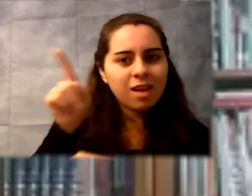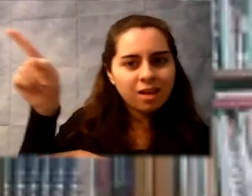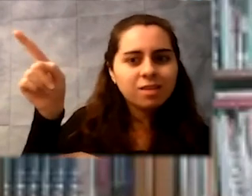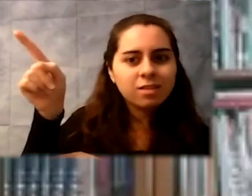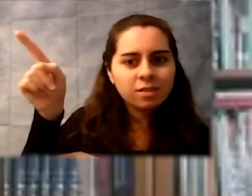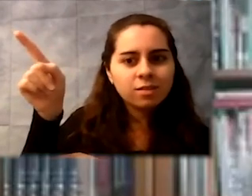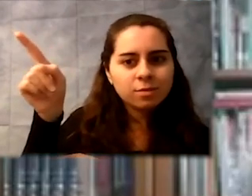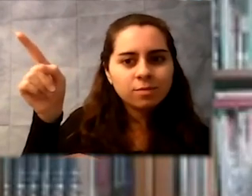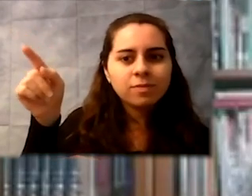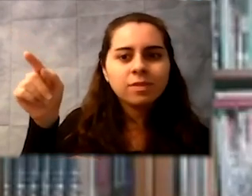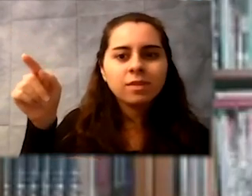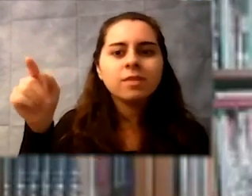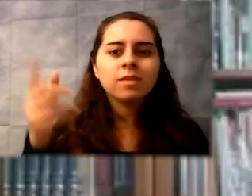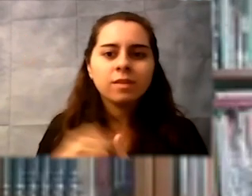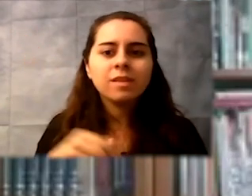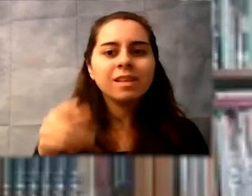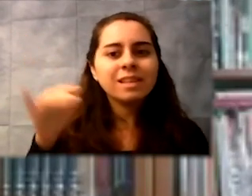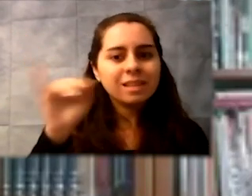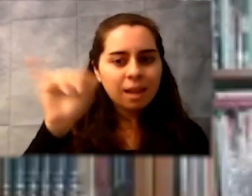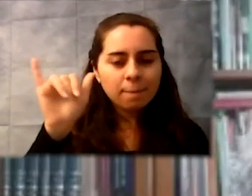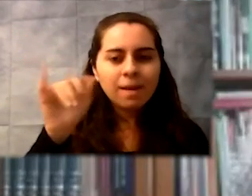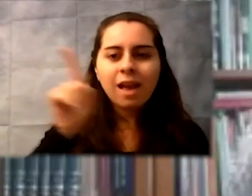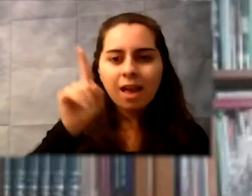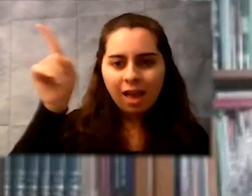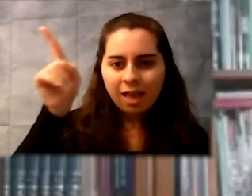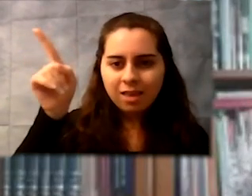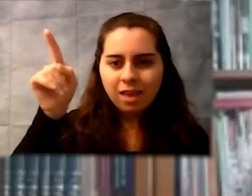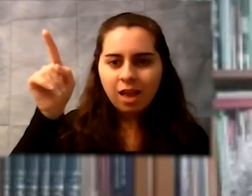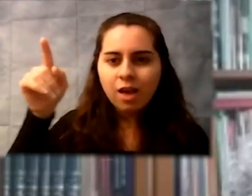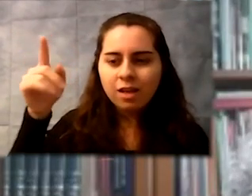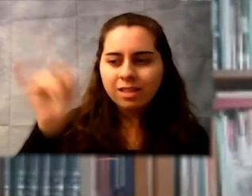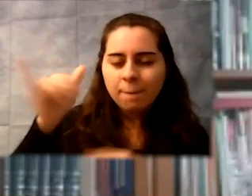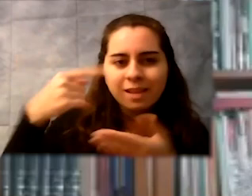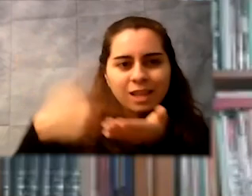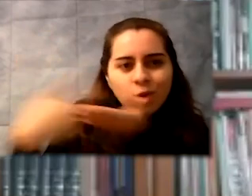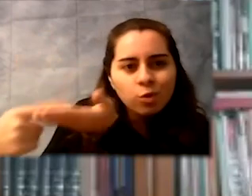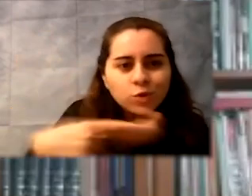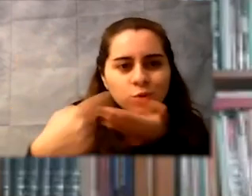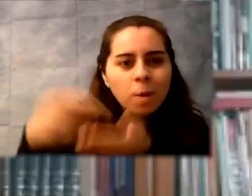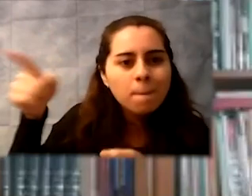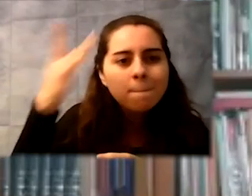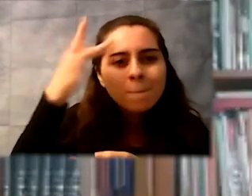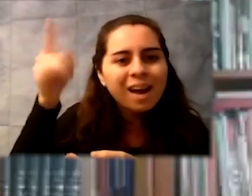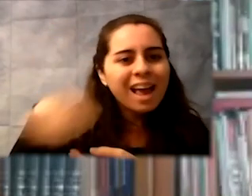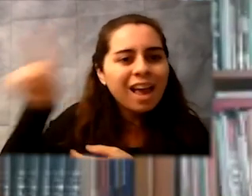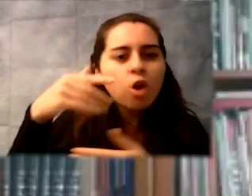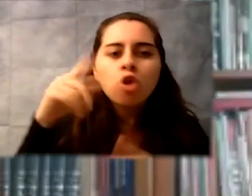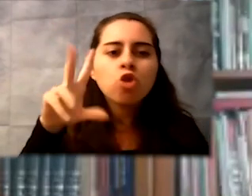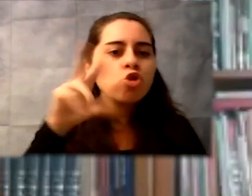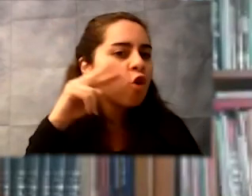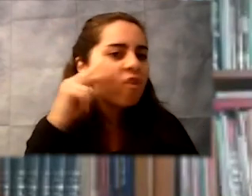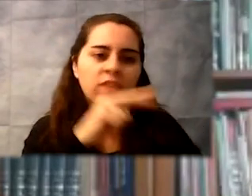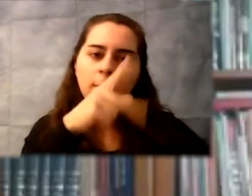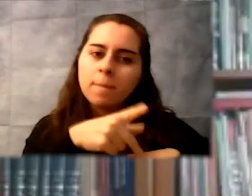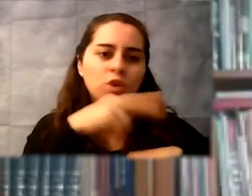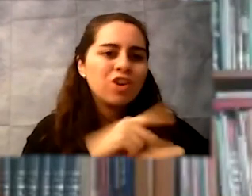Puerto Rico, la gente de la diáspora, una misma nación puertorriqueña, esas discusiones se estaban dando bien fuertemente en esos momentos.